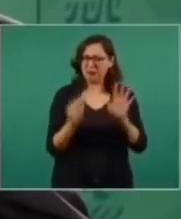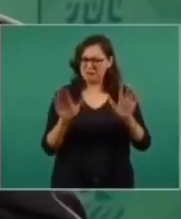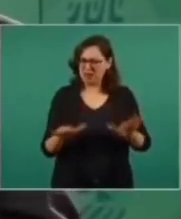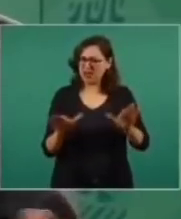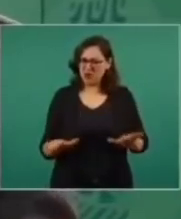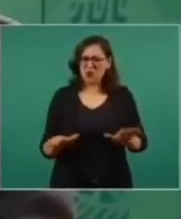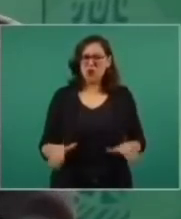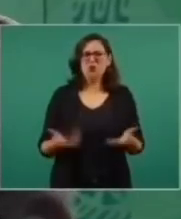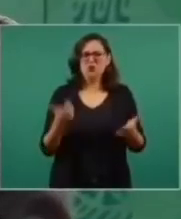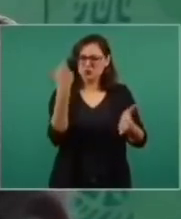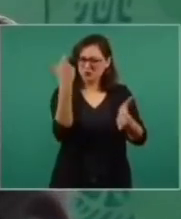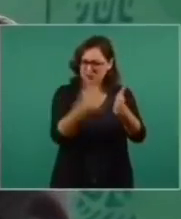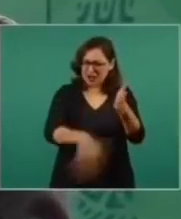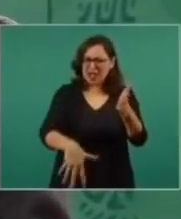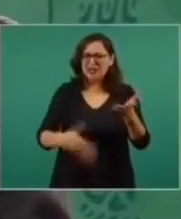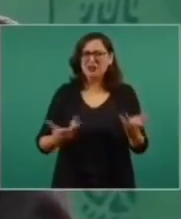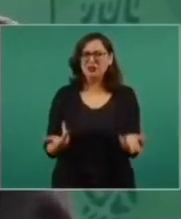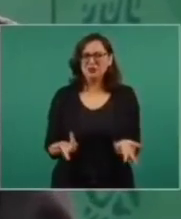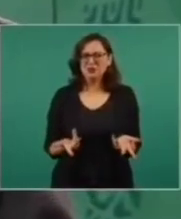de esos costos,